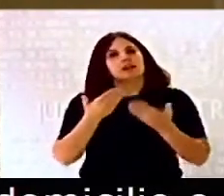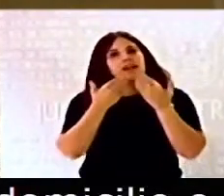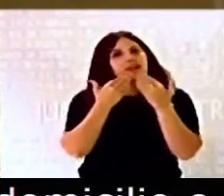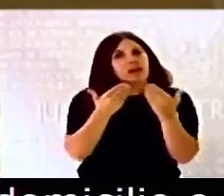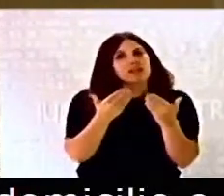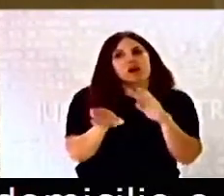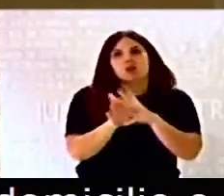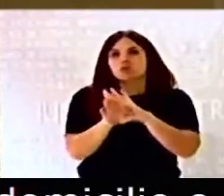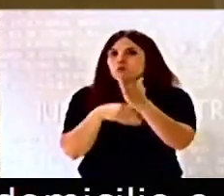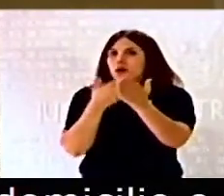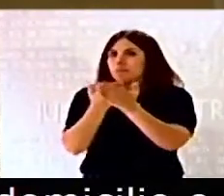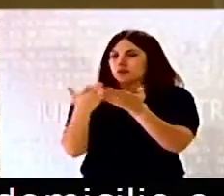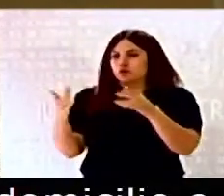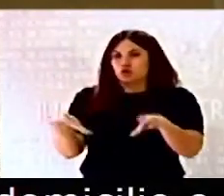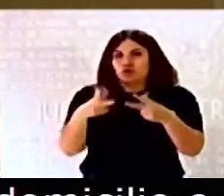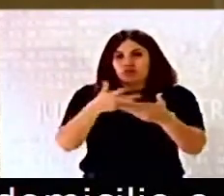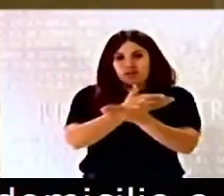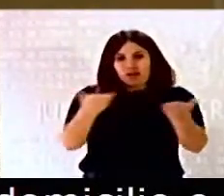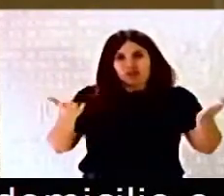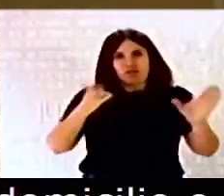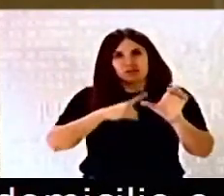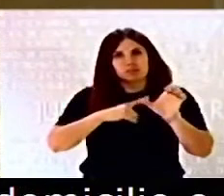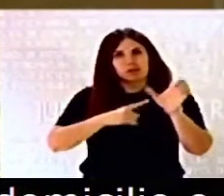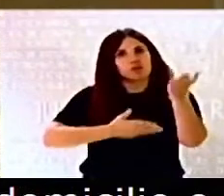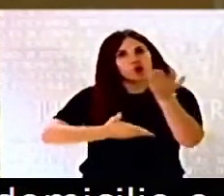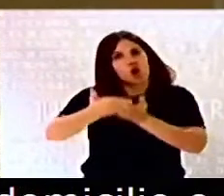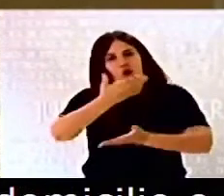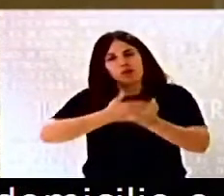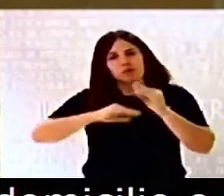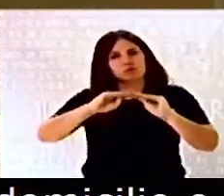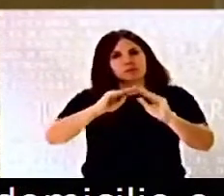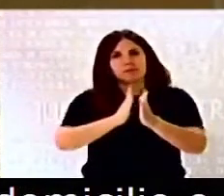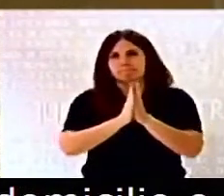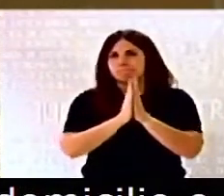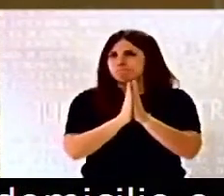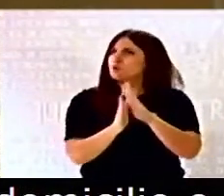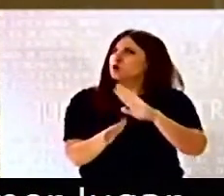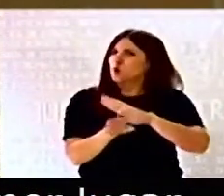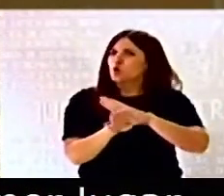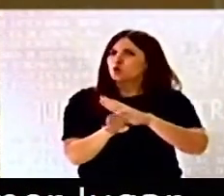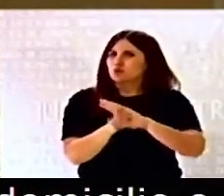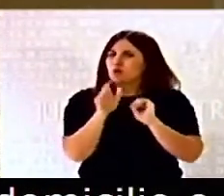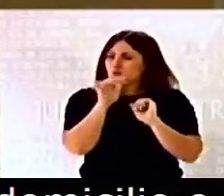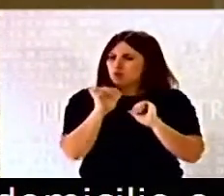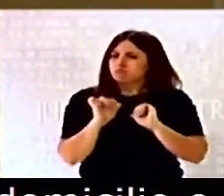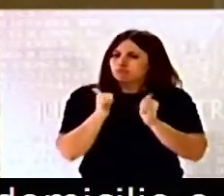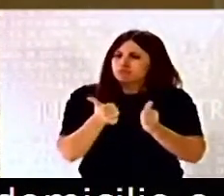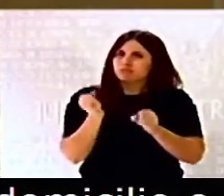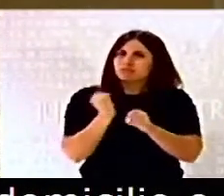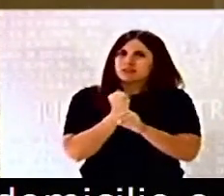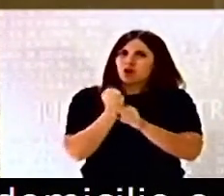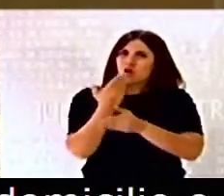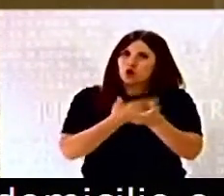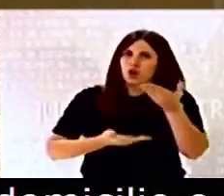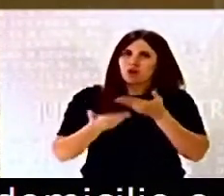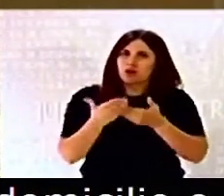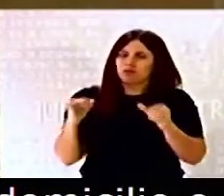colaboración de toda la sociedad extremeña en este trabajo colaborativo que hemos empezado y que